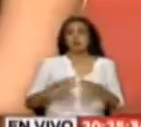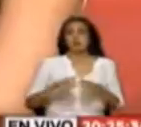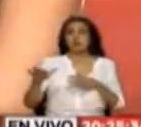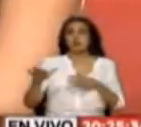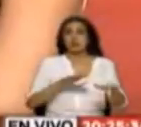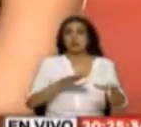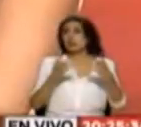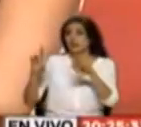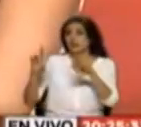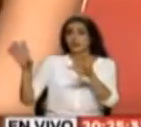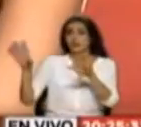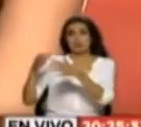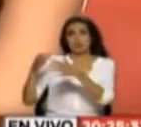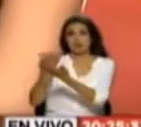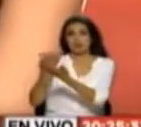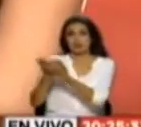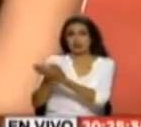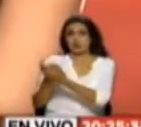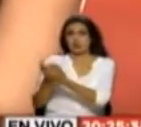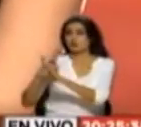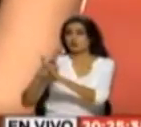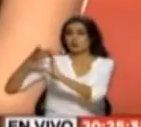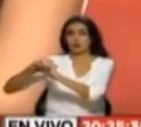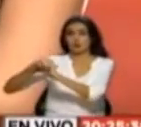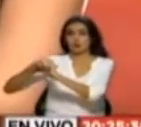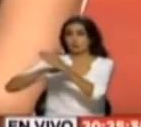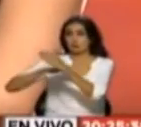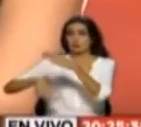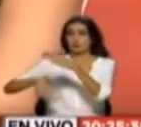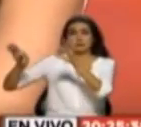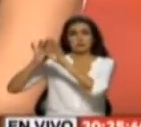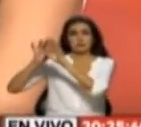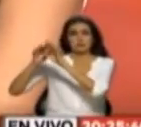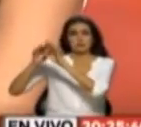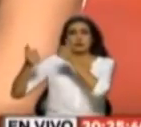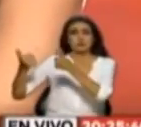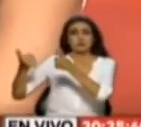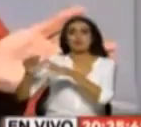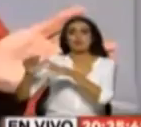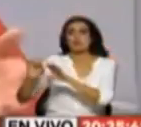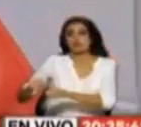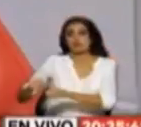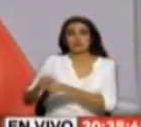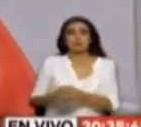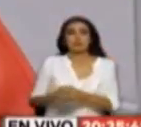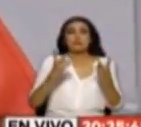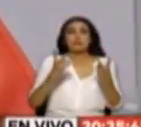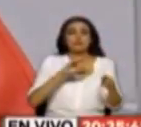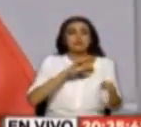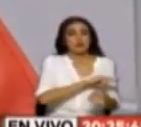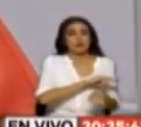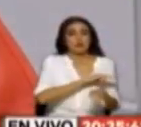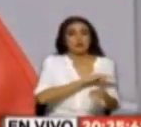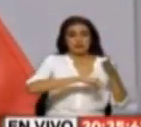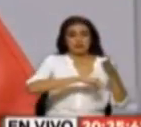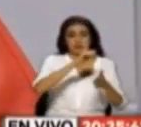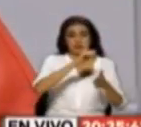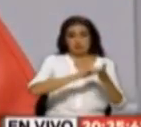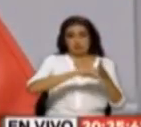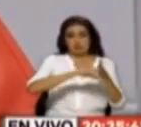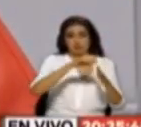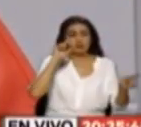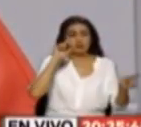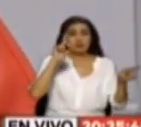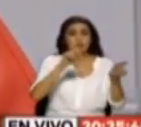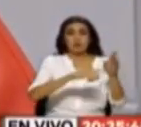pero además es la incorporación, por ejemplo, la incorporación de los GATS ha sido importante también. Sin dudas, firmamos el lunes anterior un